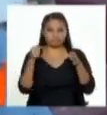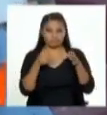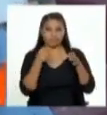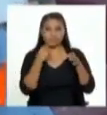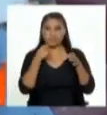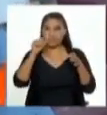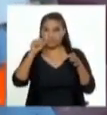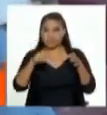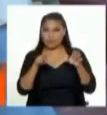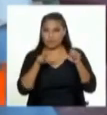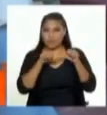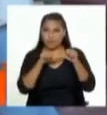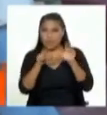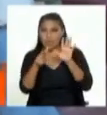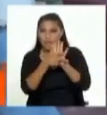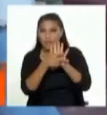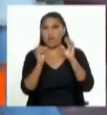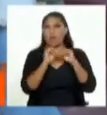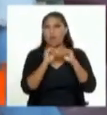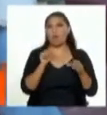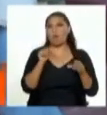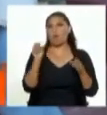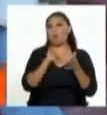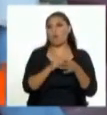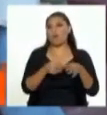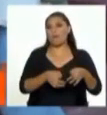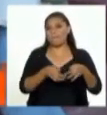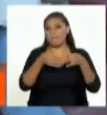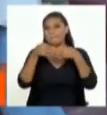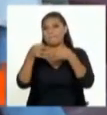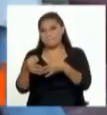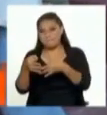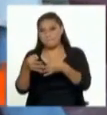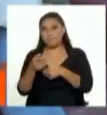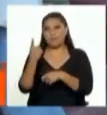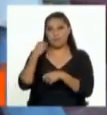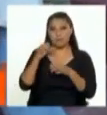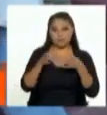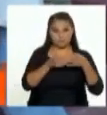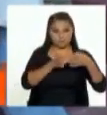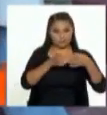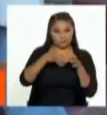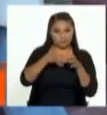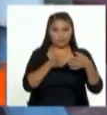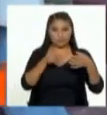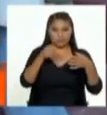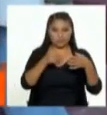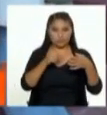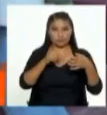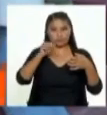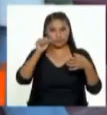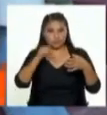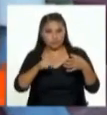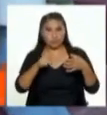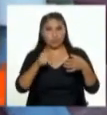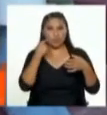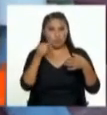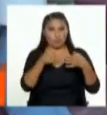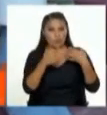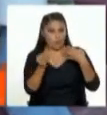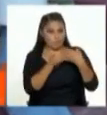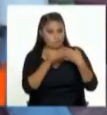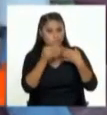observar esta norma por la cual estos productos sucedáneos de la leche materna lleven o no lleven el